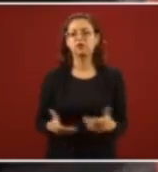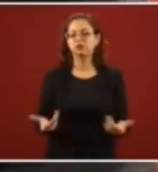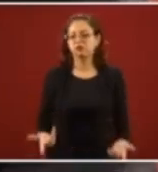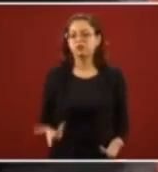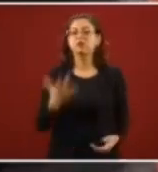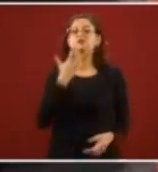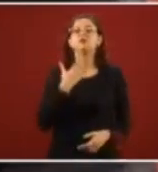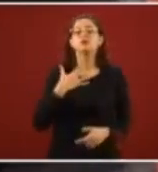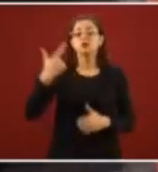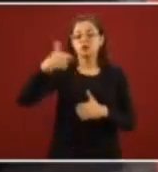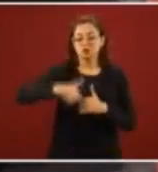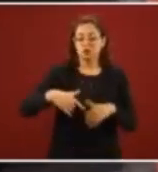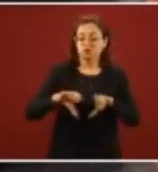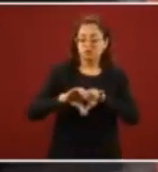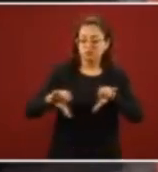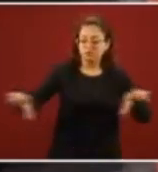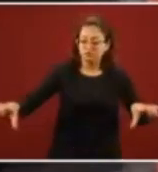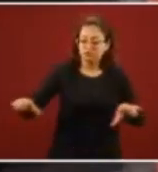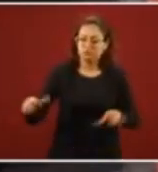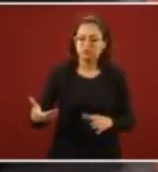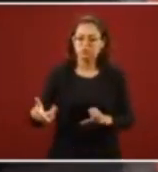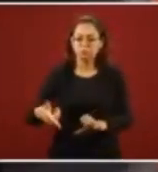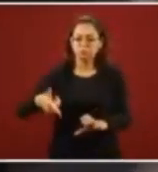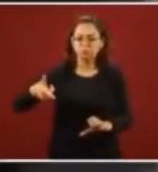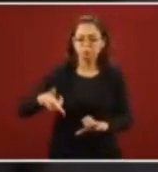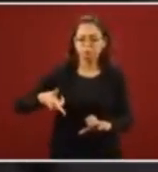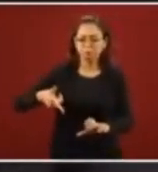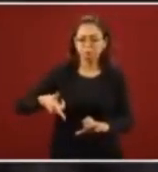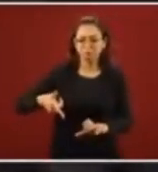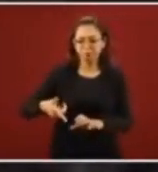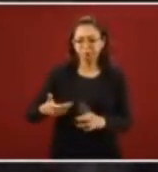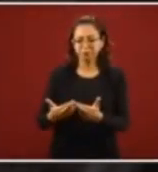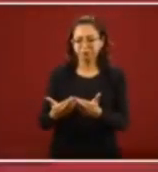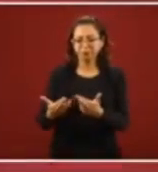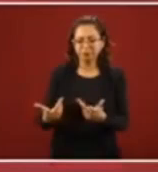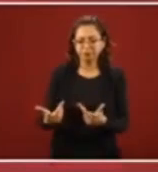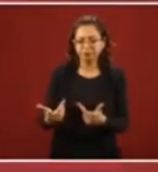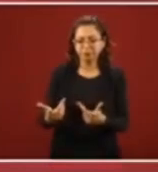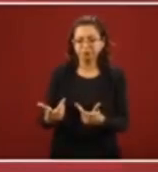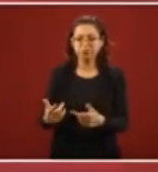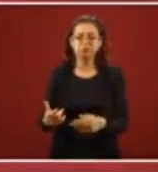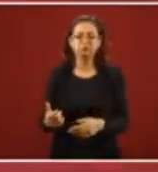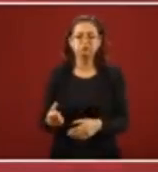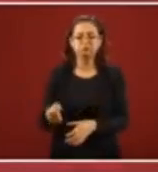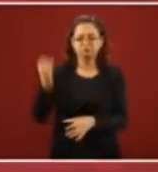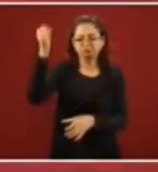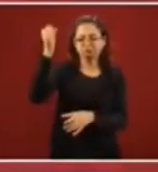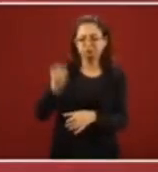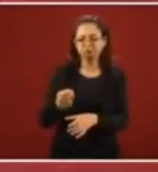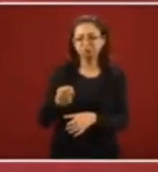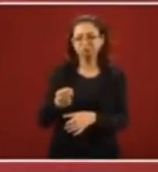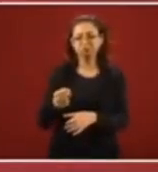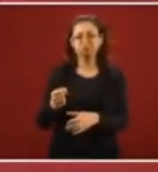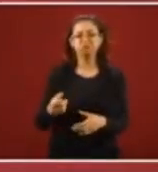hacer una toma clandestina,